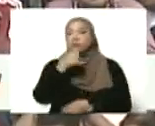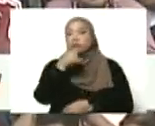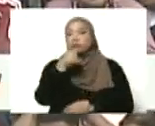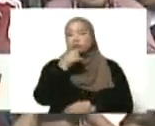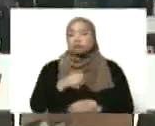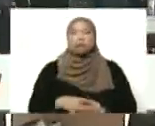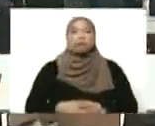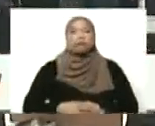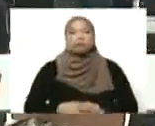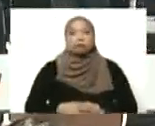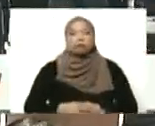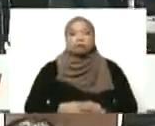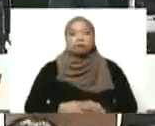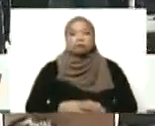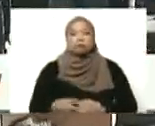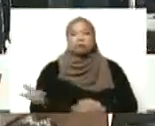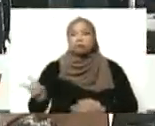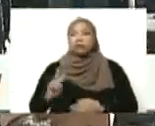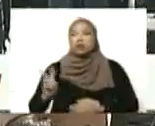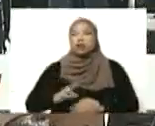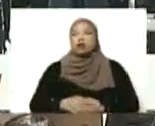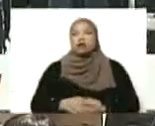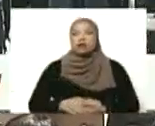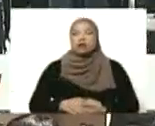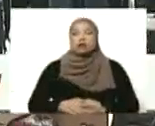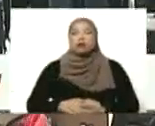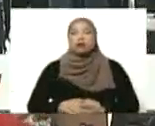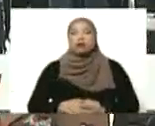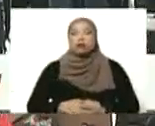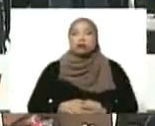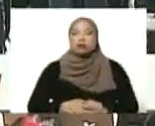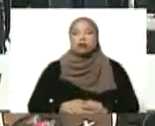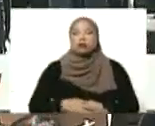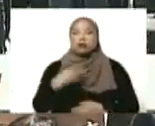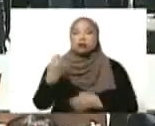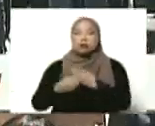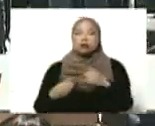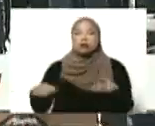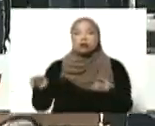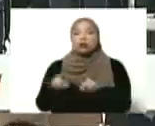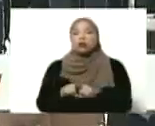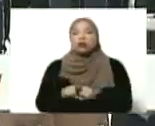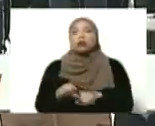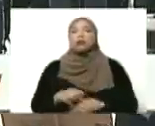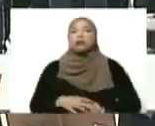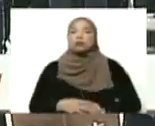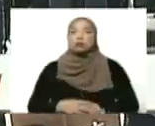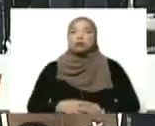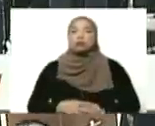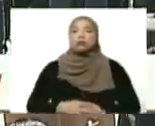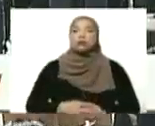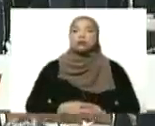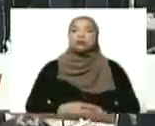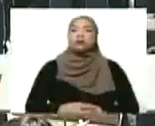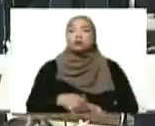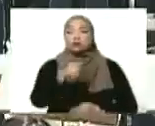Partido Socialista Unido de Venezuela. Pero le voy a decir algo. ¿Lo podemos hacer nosotros desde una oficina en